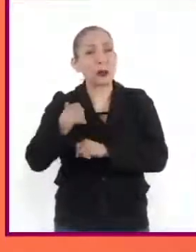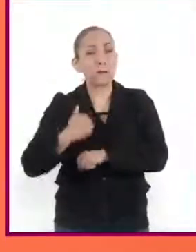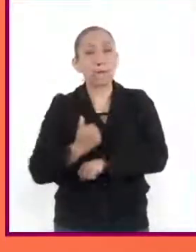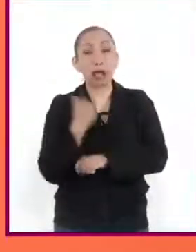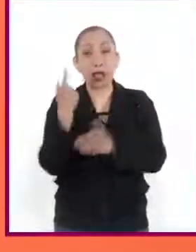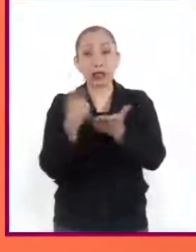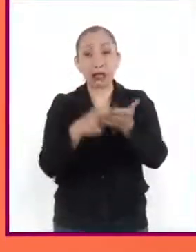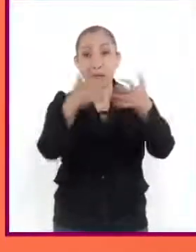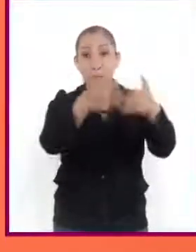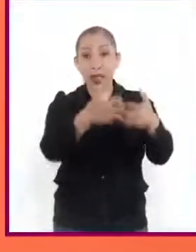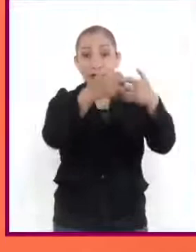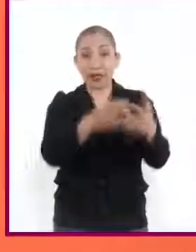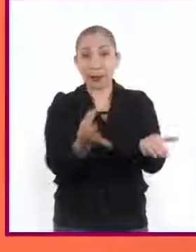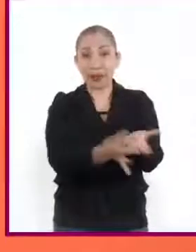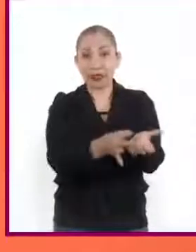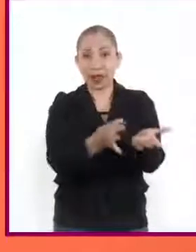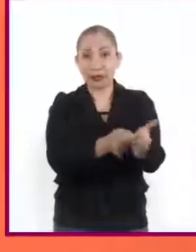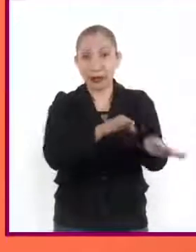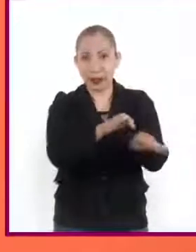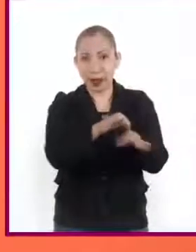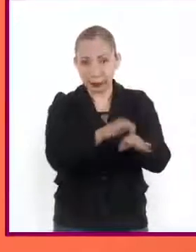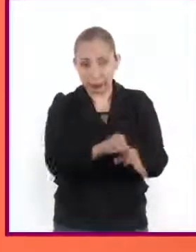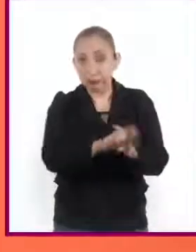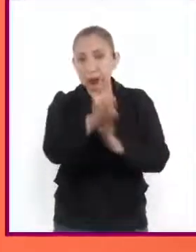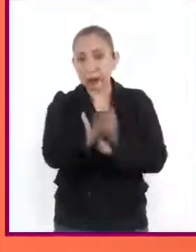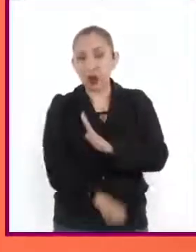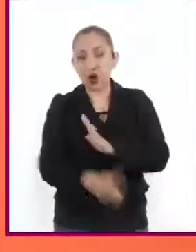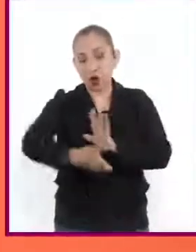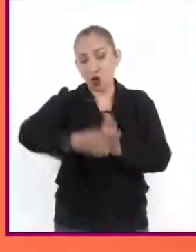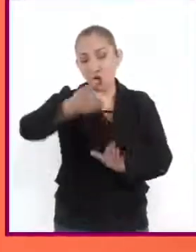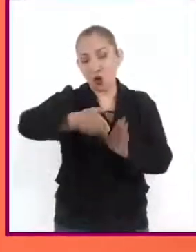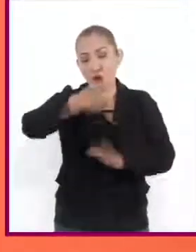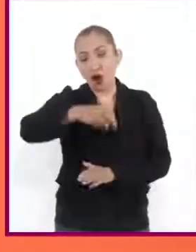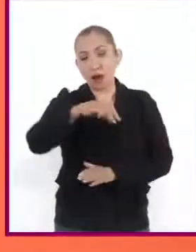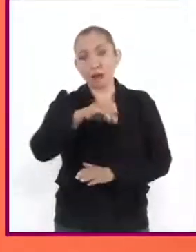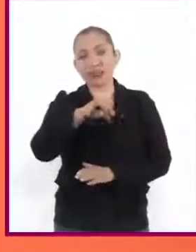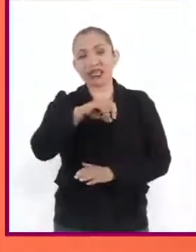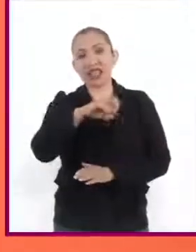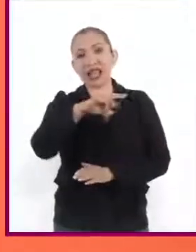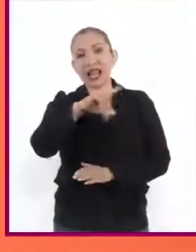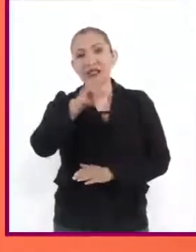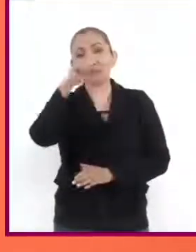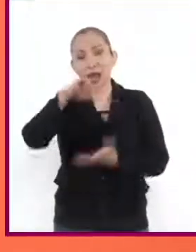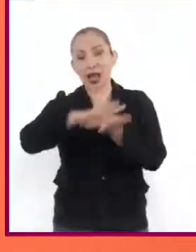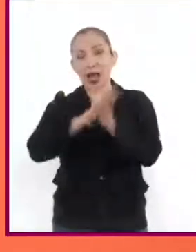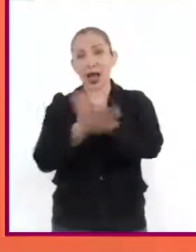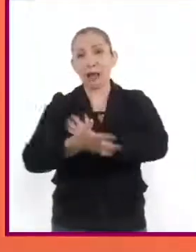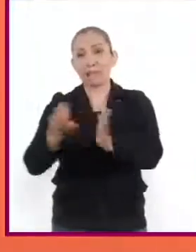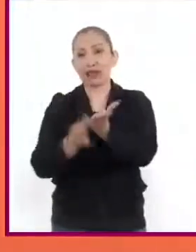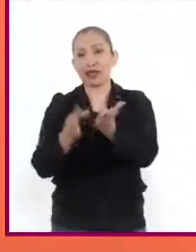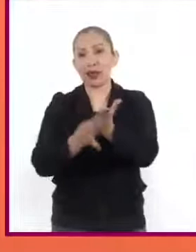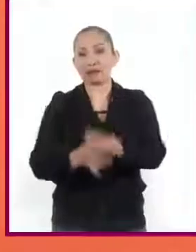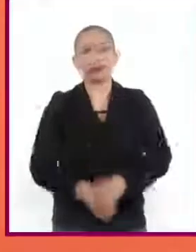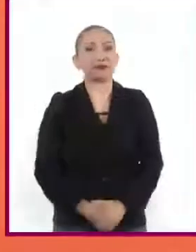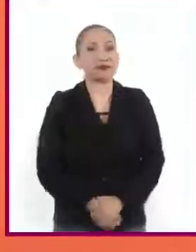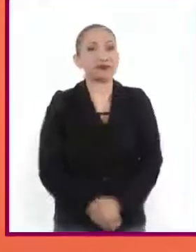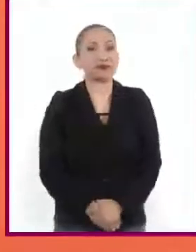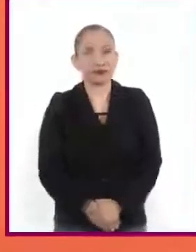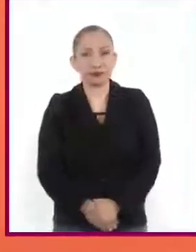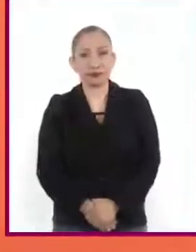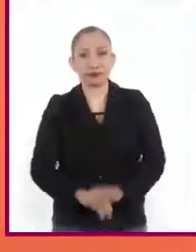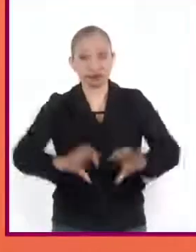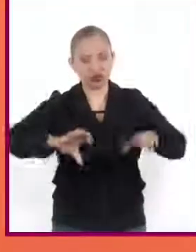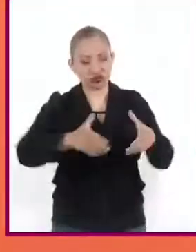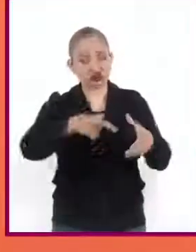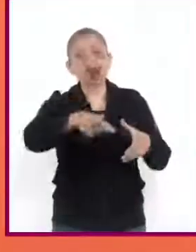en la industria metalúrgica, por ejemplo, al extraer minerales para la obtención de metales. En la